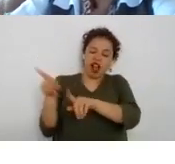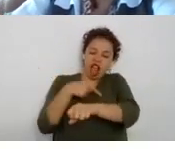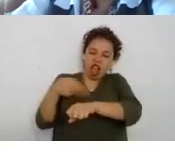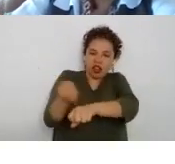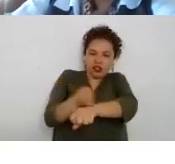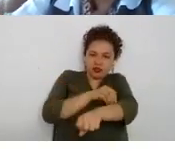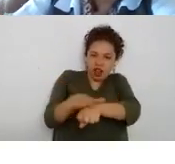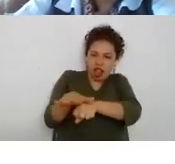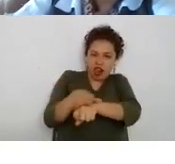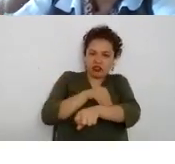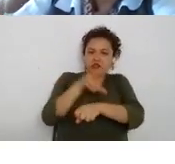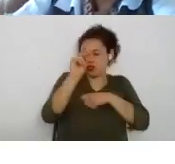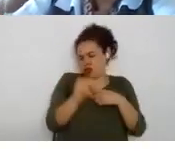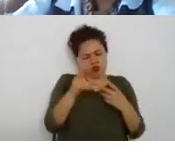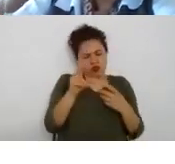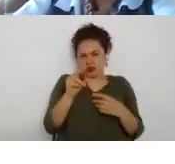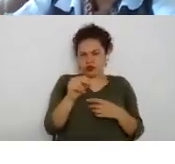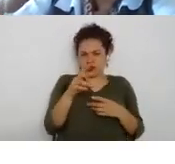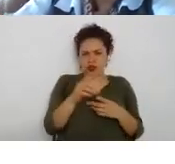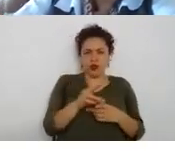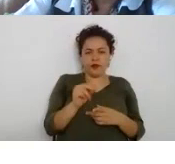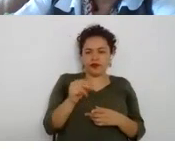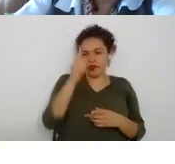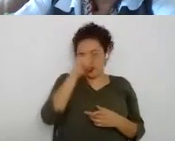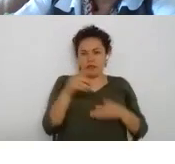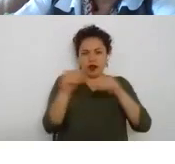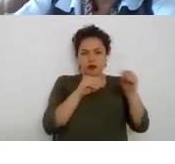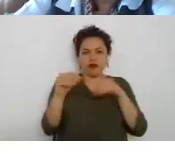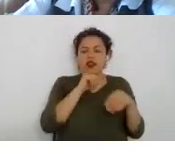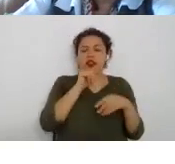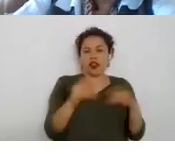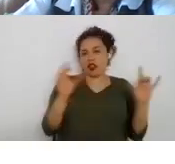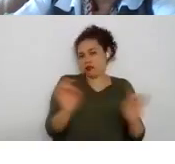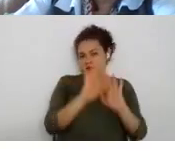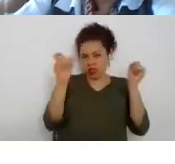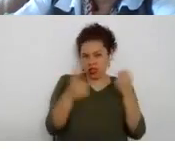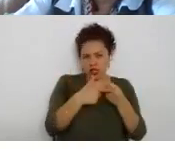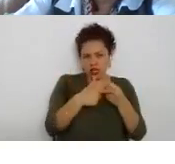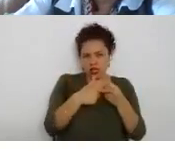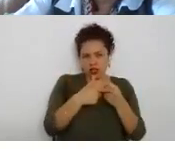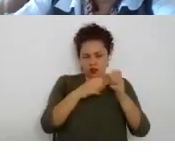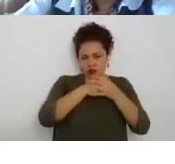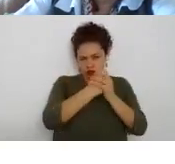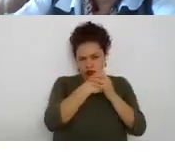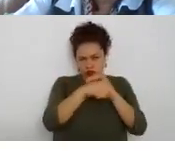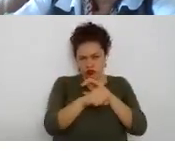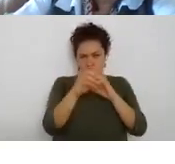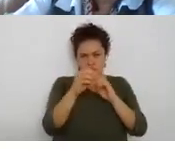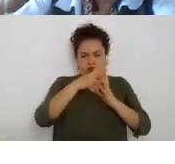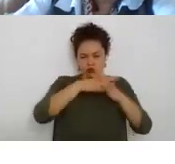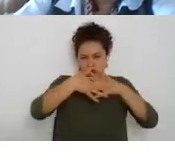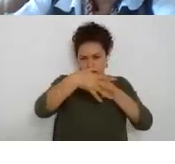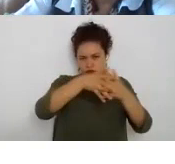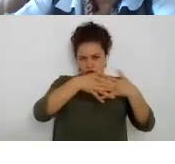simplemente, ya sea para inmovilizar en caso de alguna luxación o algún esguince ya muy